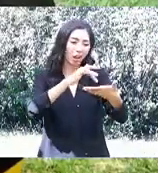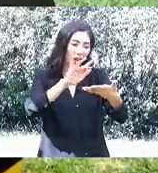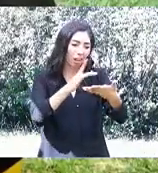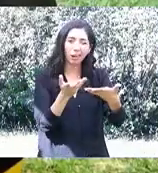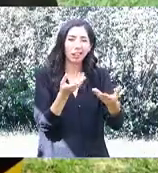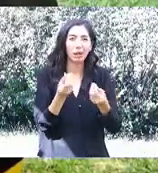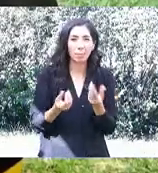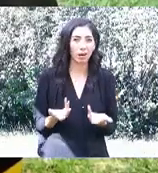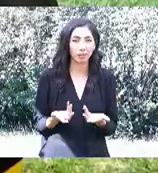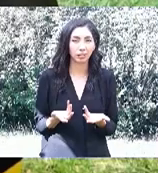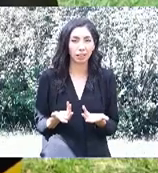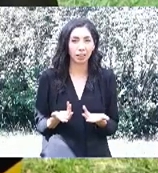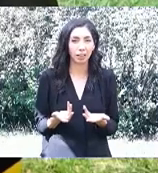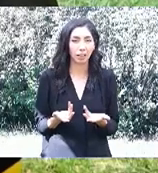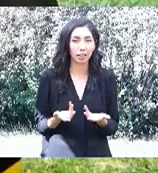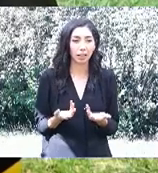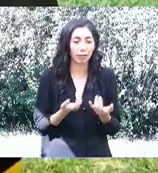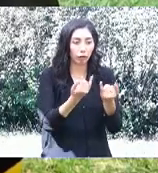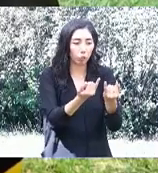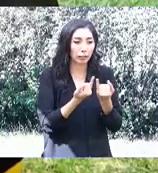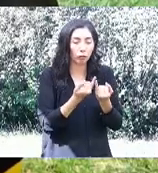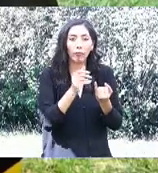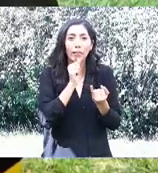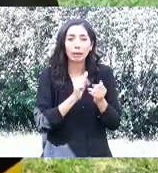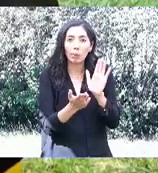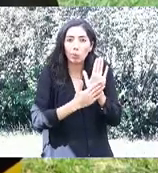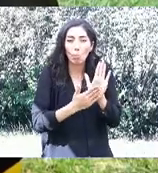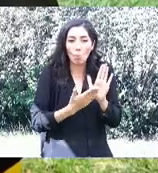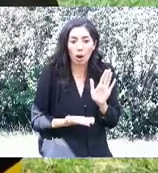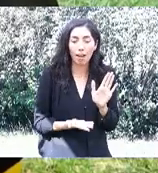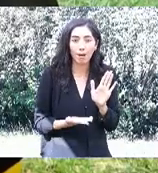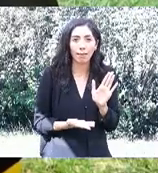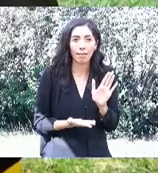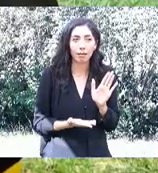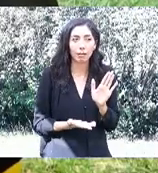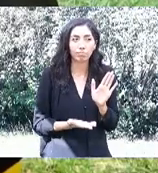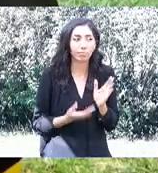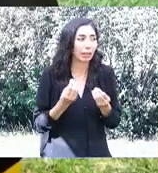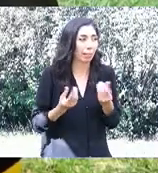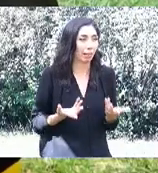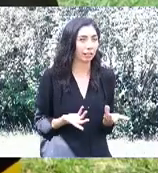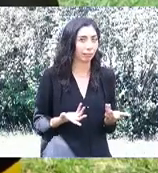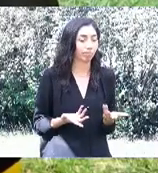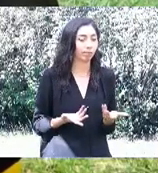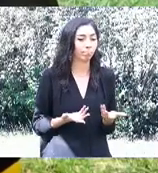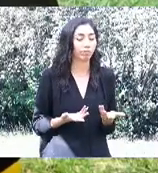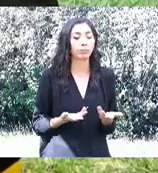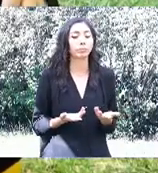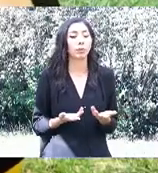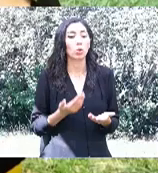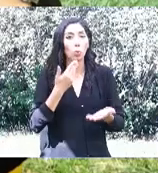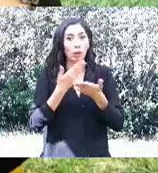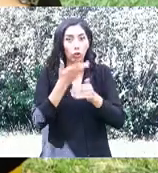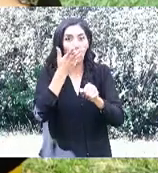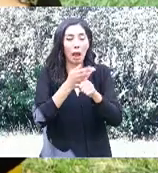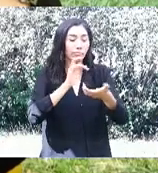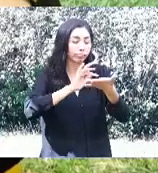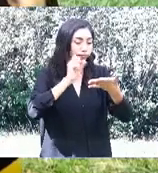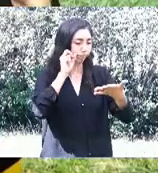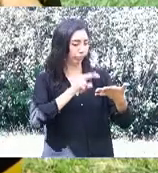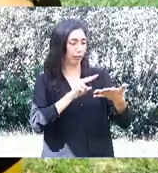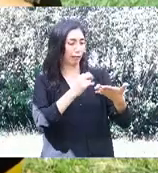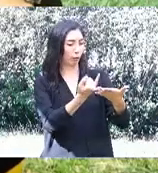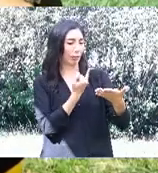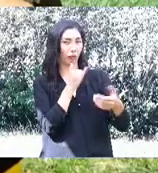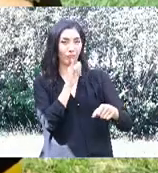falso o sea contenido que no puede ser probado cierto e cuando estamos y nos enfrentamos a eso eh